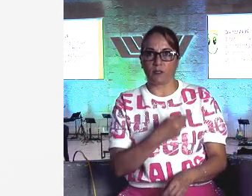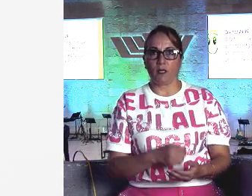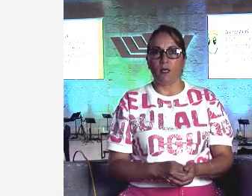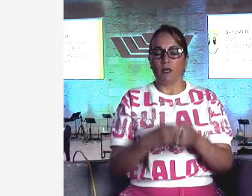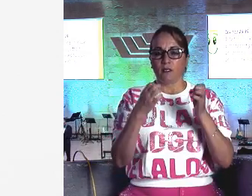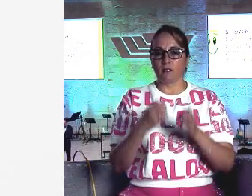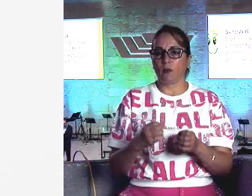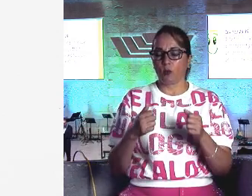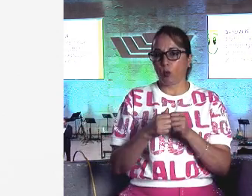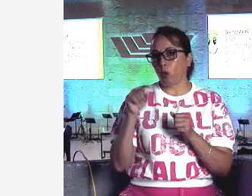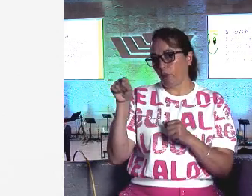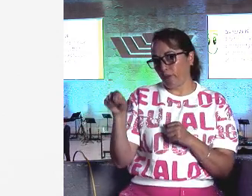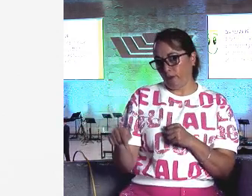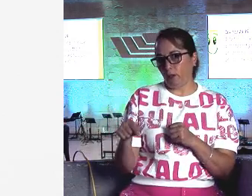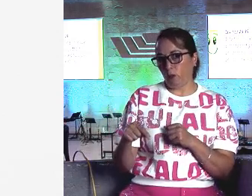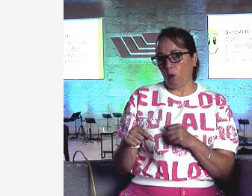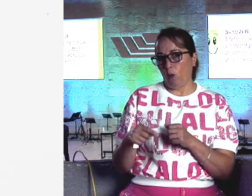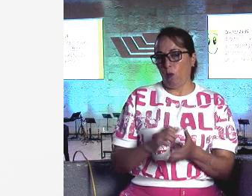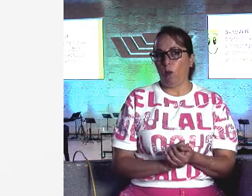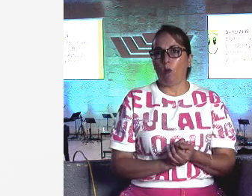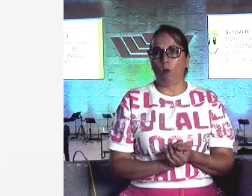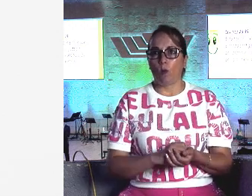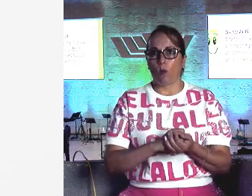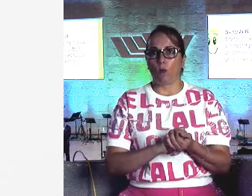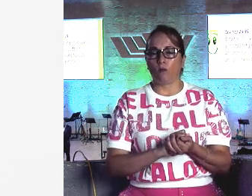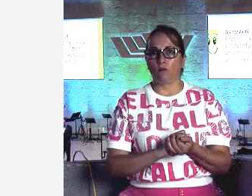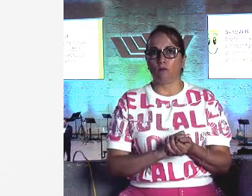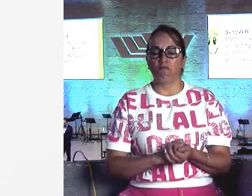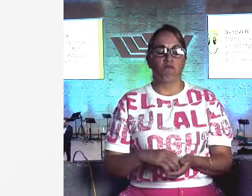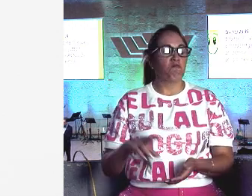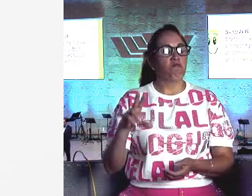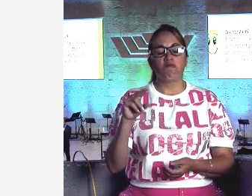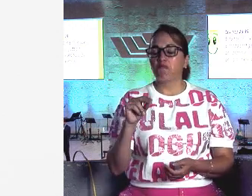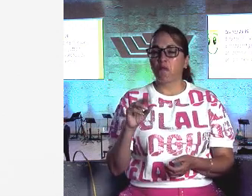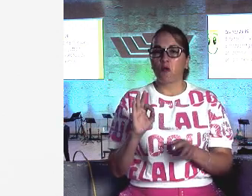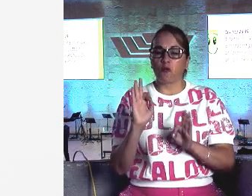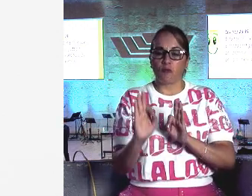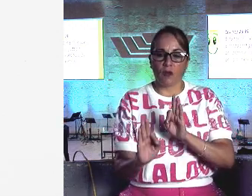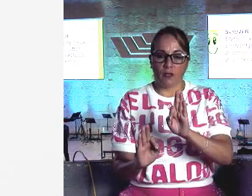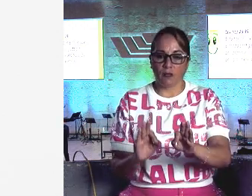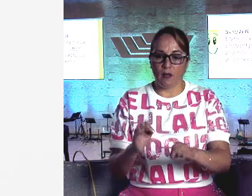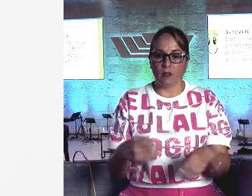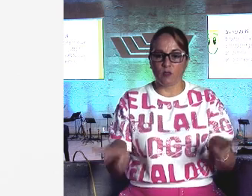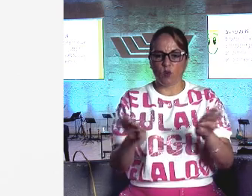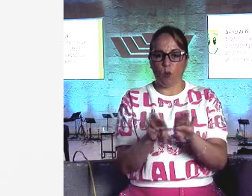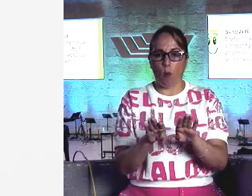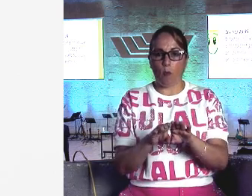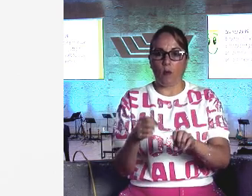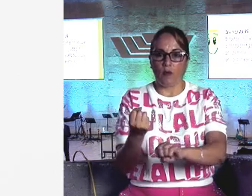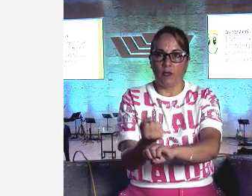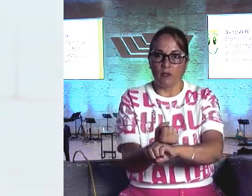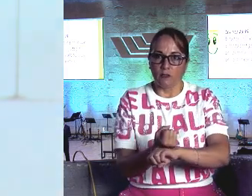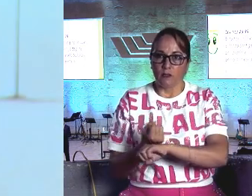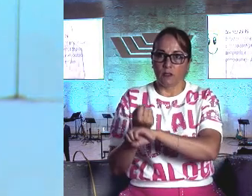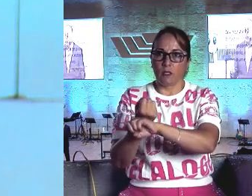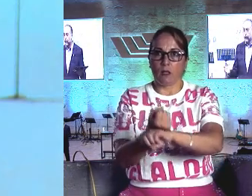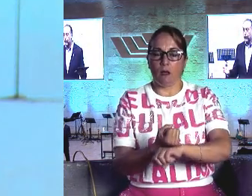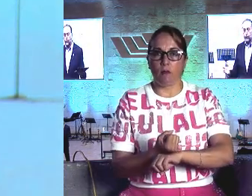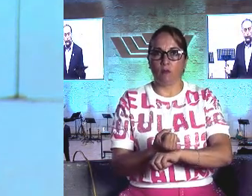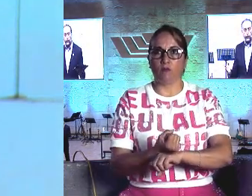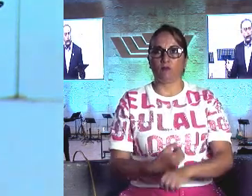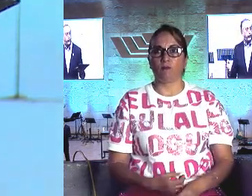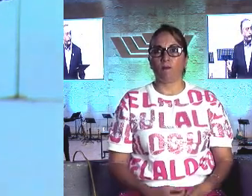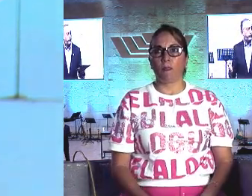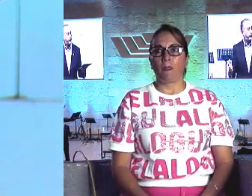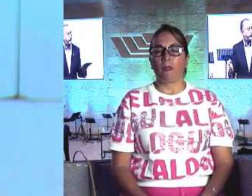te pide comprarlo, no lo tratarás como un esclavo. Es decir, hay gente que dice, mira, ya no tengo